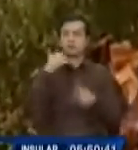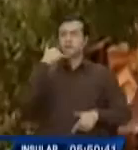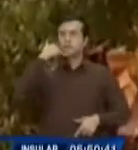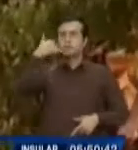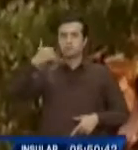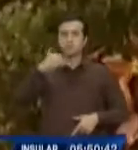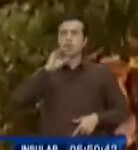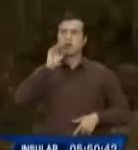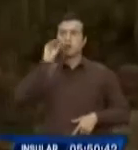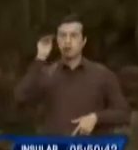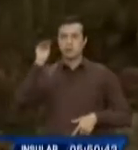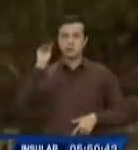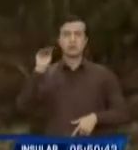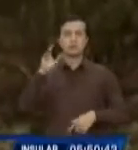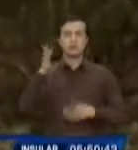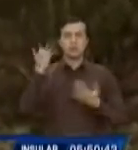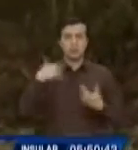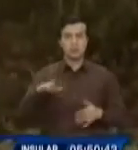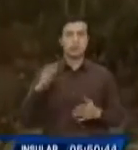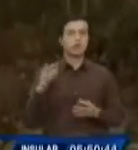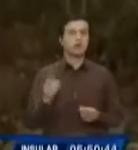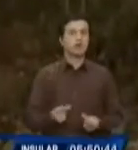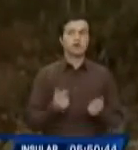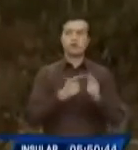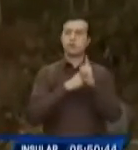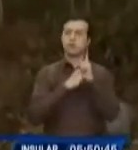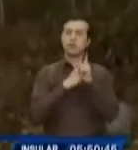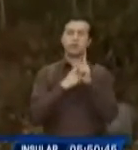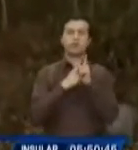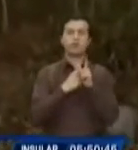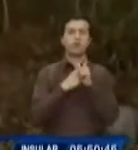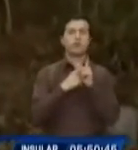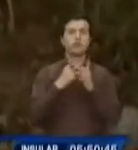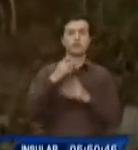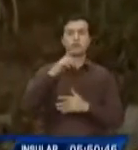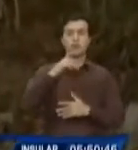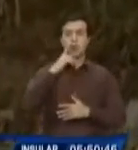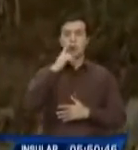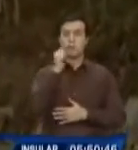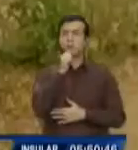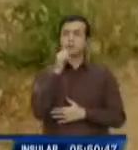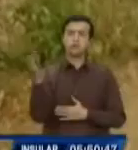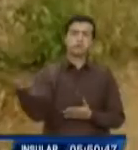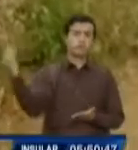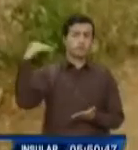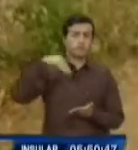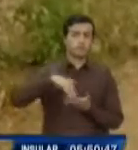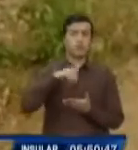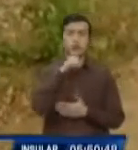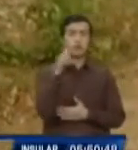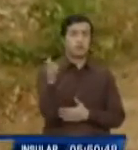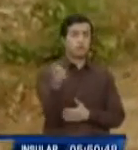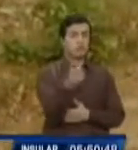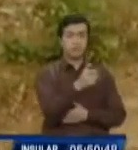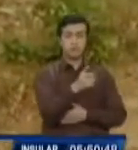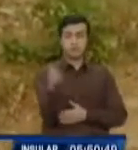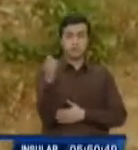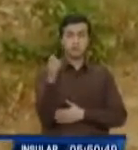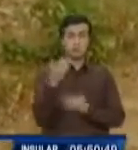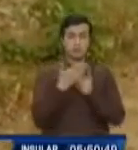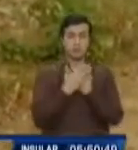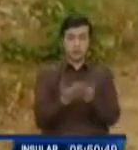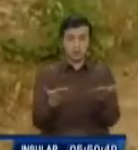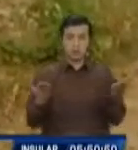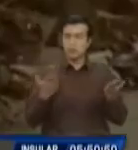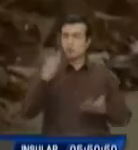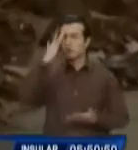al sitio advirtieron del siniestro, por lo que fue necesaria la intervención de elementos de la Casaca Roja de San Borondón y Guayaquil. Las circunstancias de